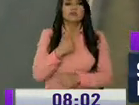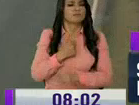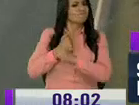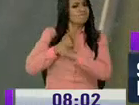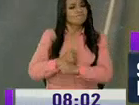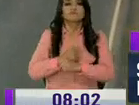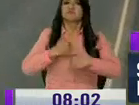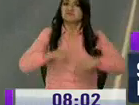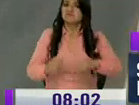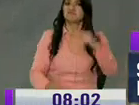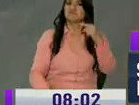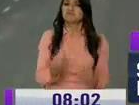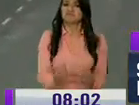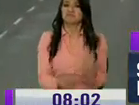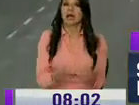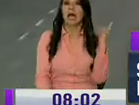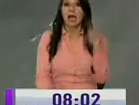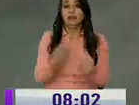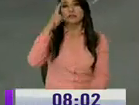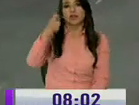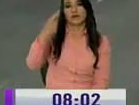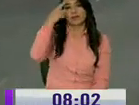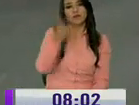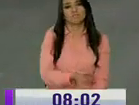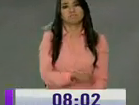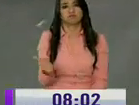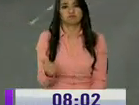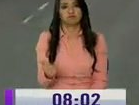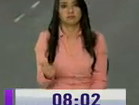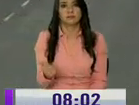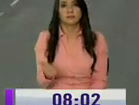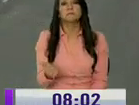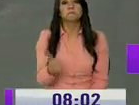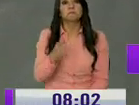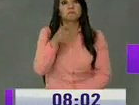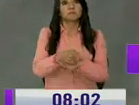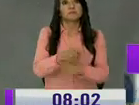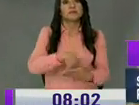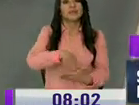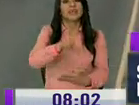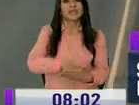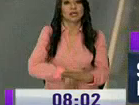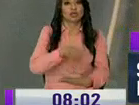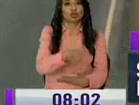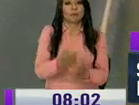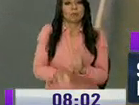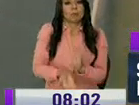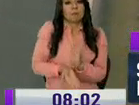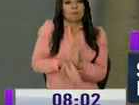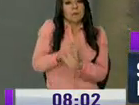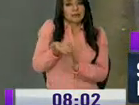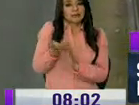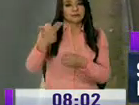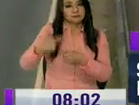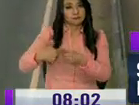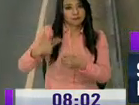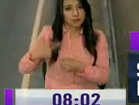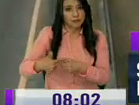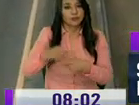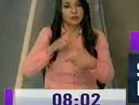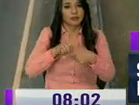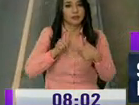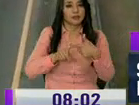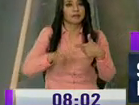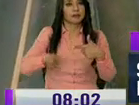seguir quemando hasta que el gobierno nacional derogue los decretos que han subido hasta el momento el precio